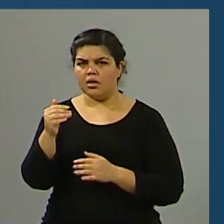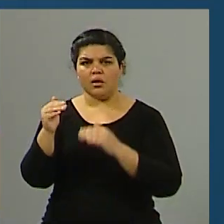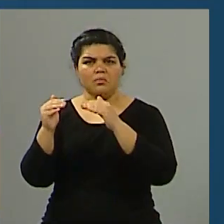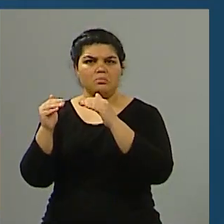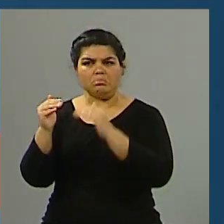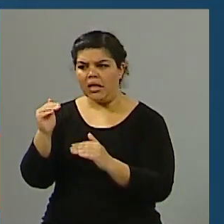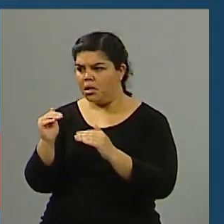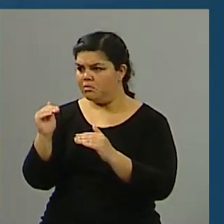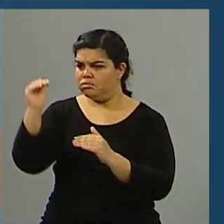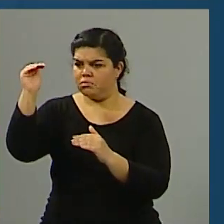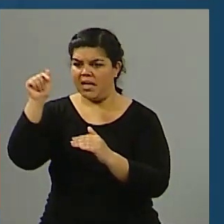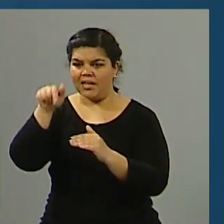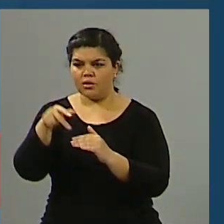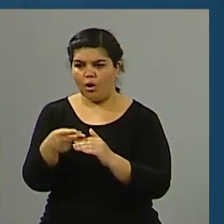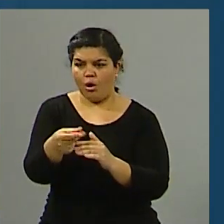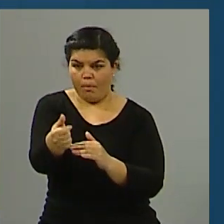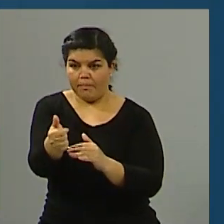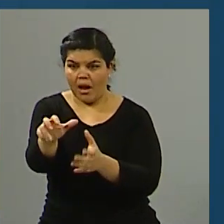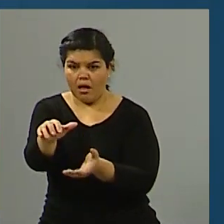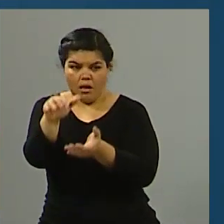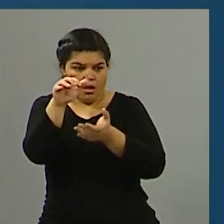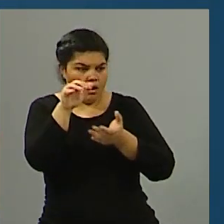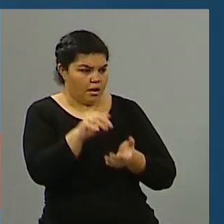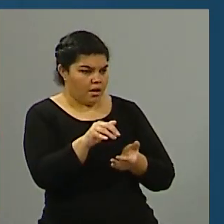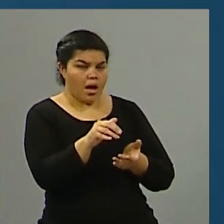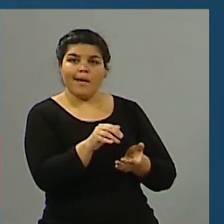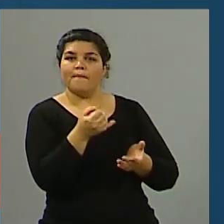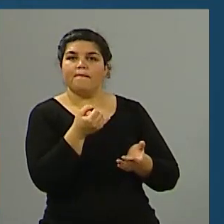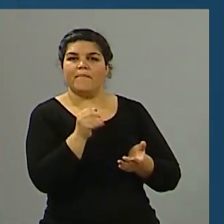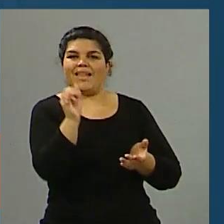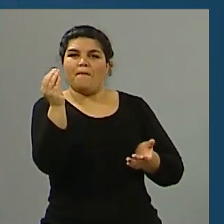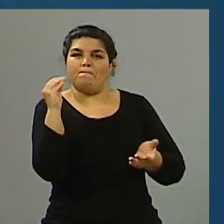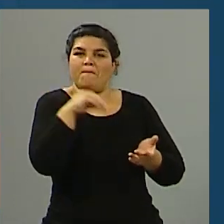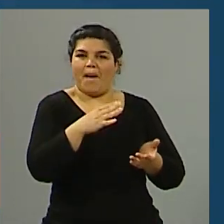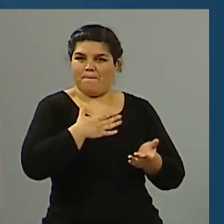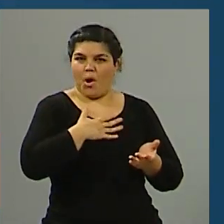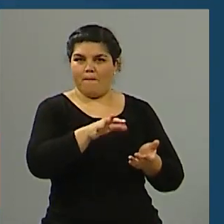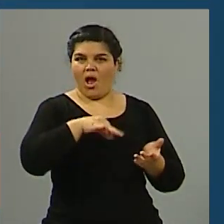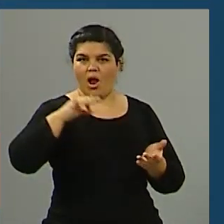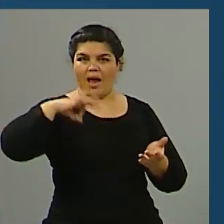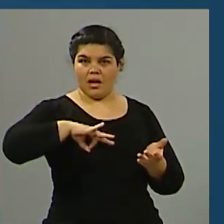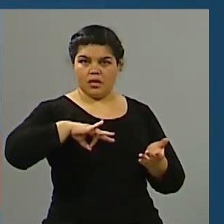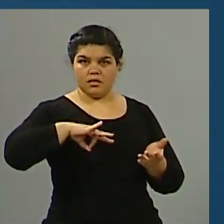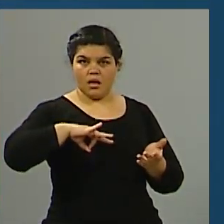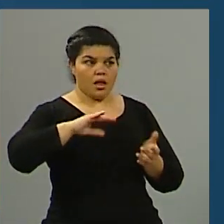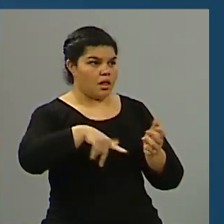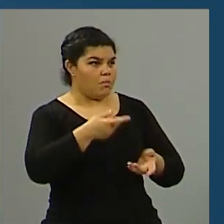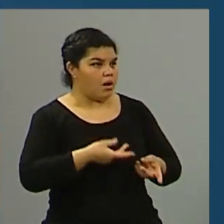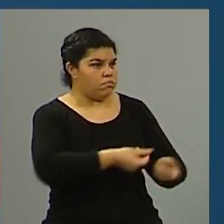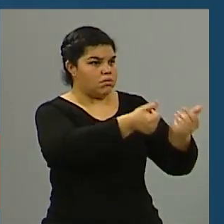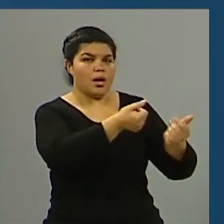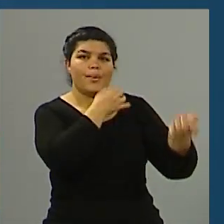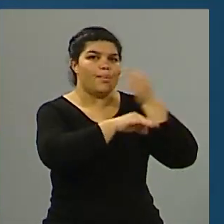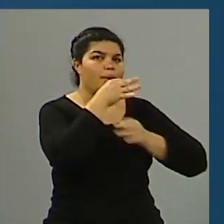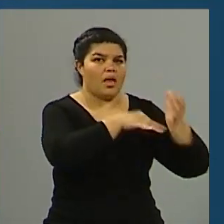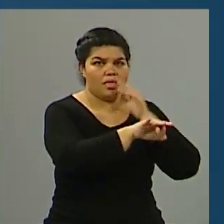mi rentabilidad y lo vendo en 1.290. Pero entiendo usted, Claudia, que muchos colegas con el apuro fueron y compraron el